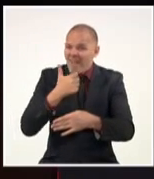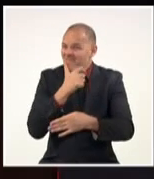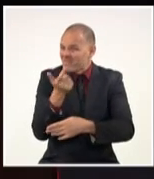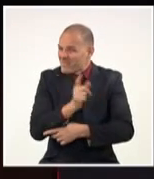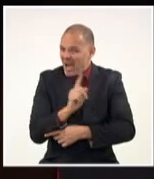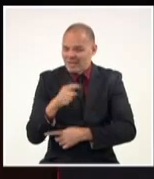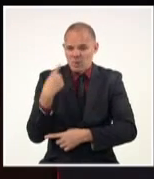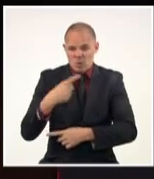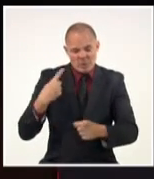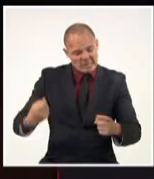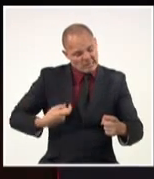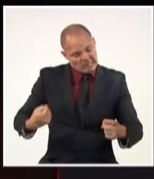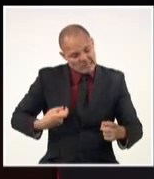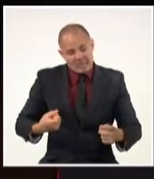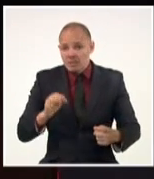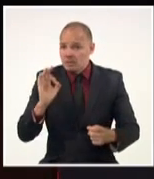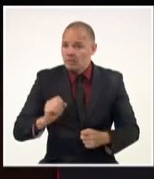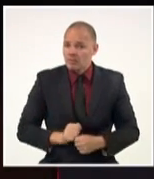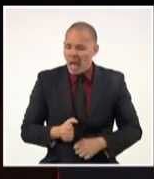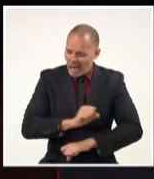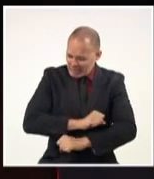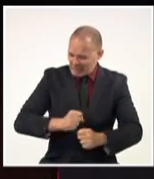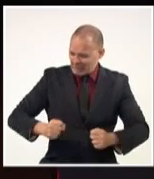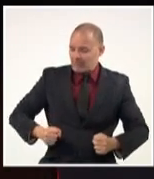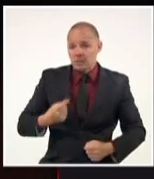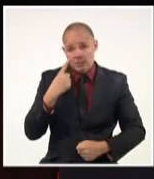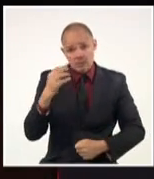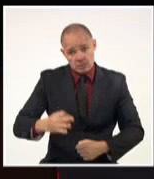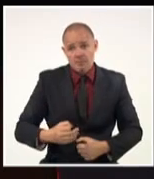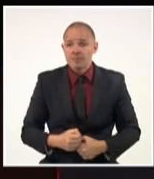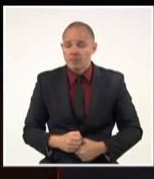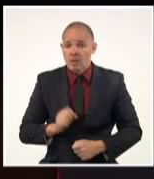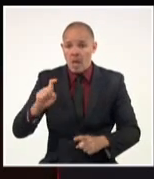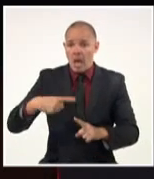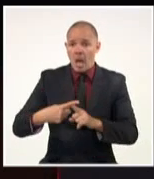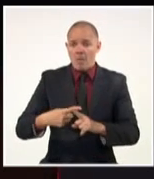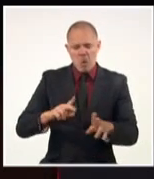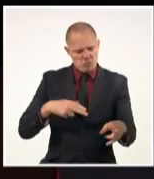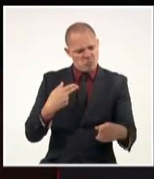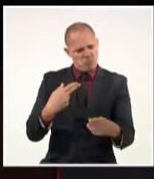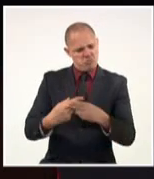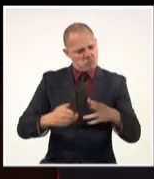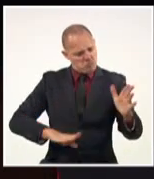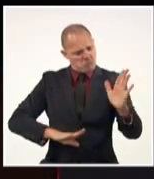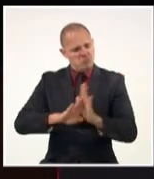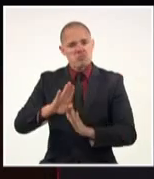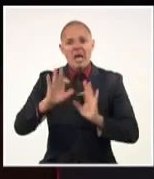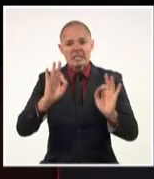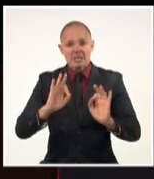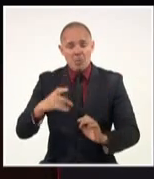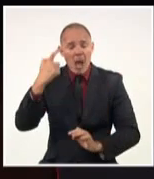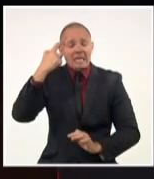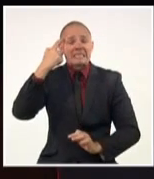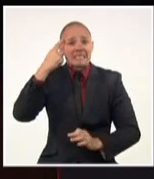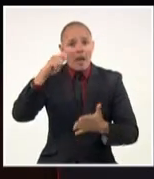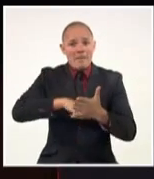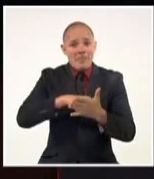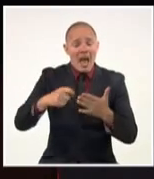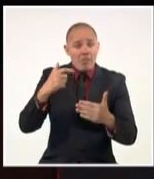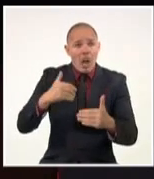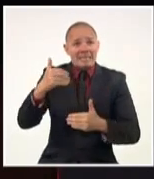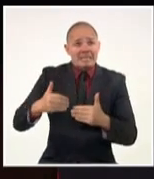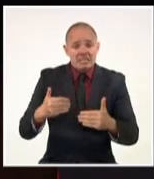adversidades, siempre creciendo moral y dignamente, pero con mil sueños detenidos y con infinitas